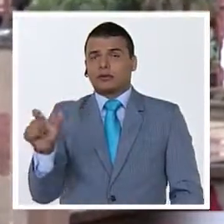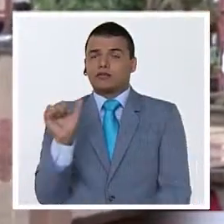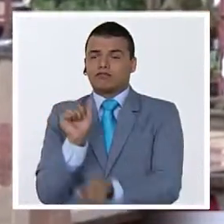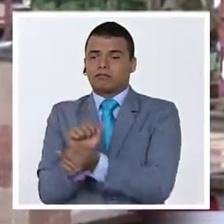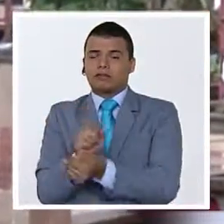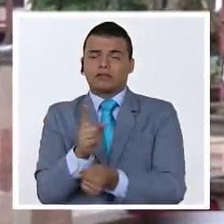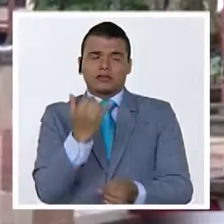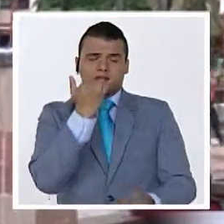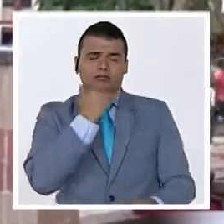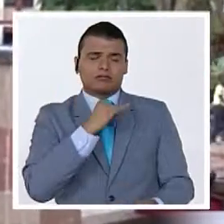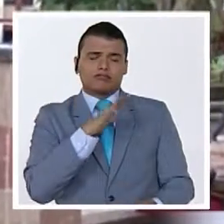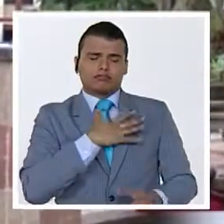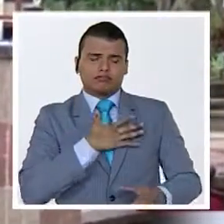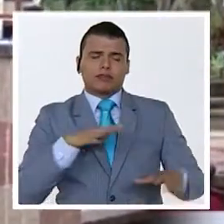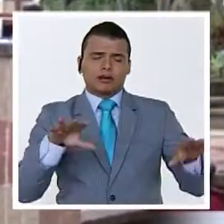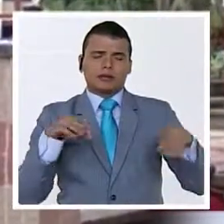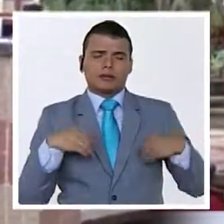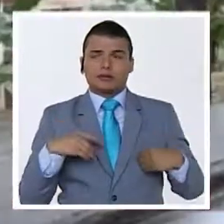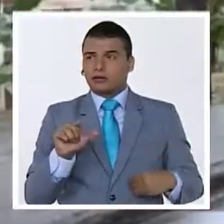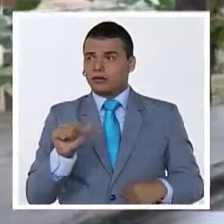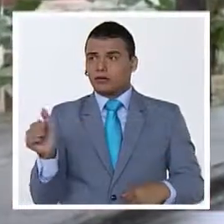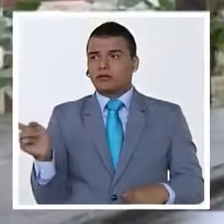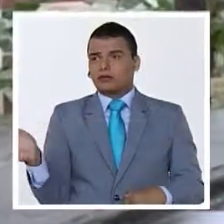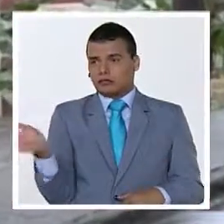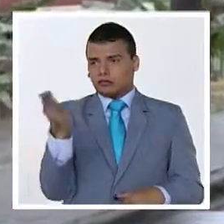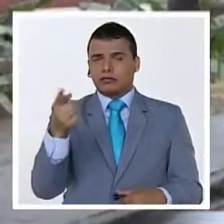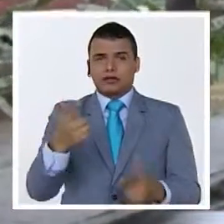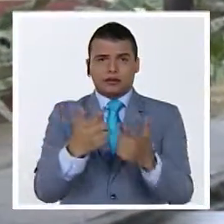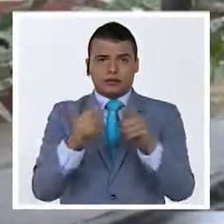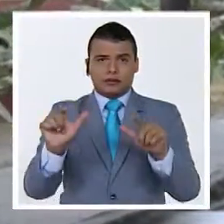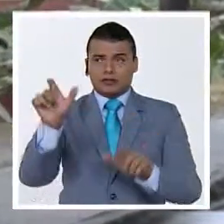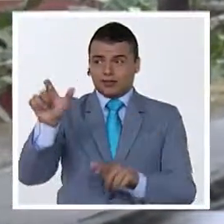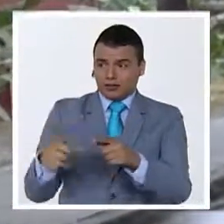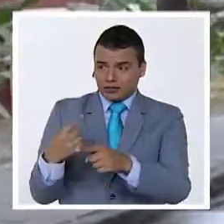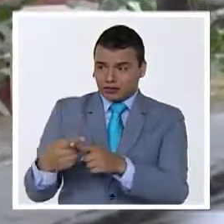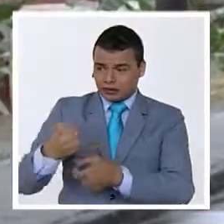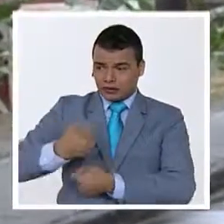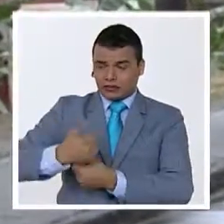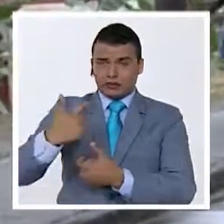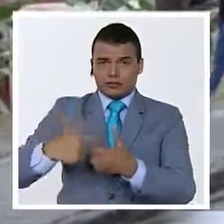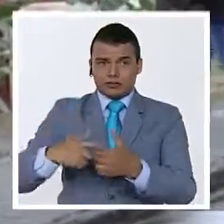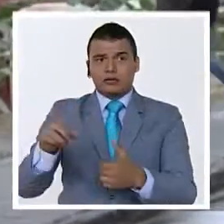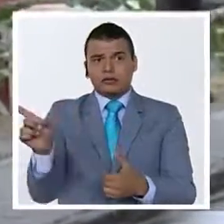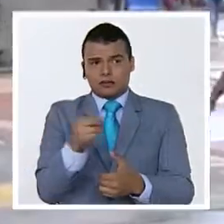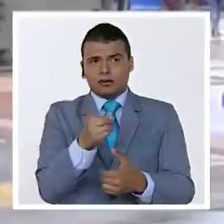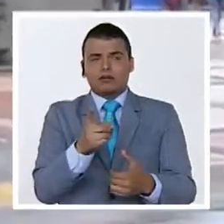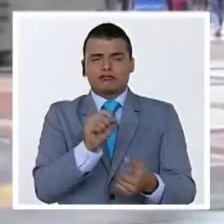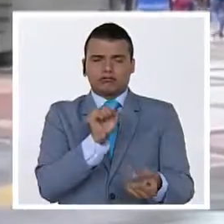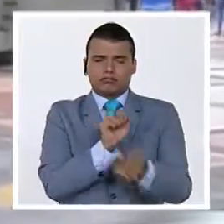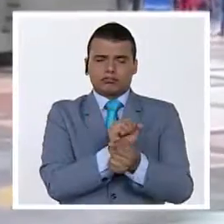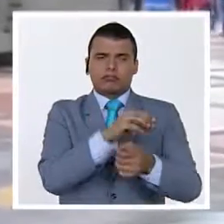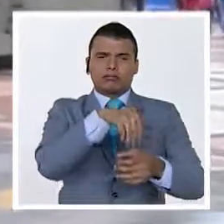haber aceptado cargos, mientras que uno de ellos quedó libre y una exfuncionaria de la universidad fue cobijada